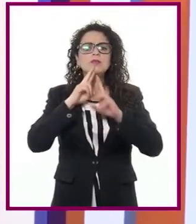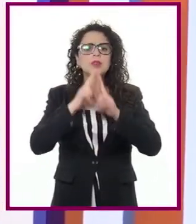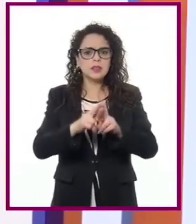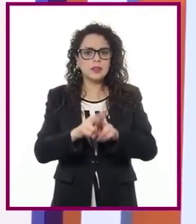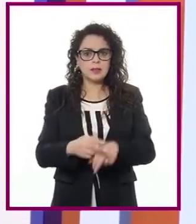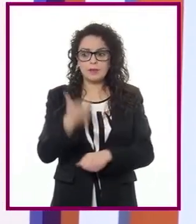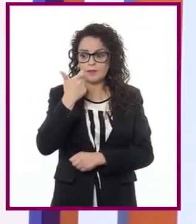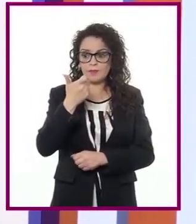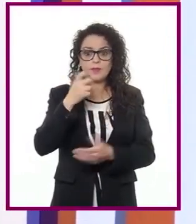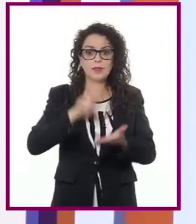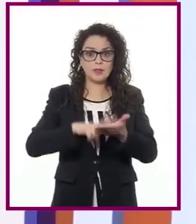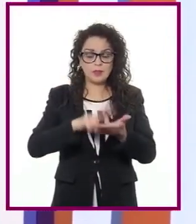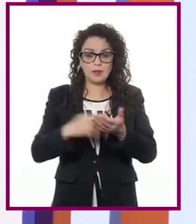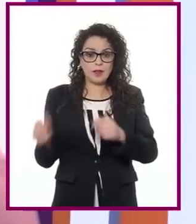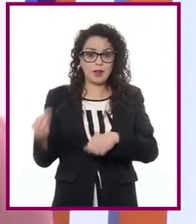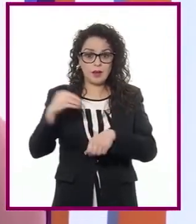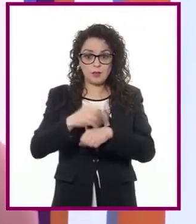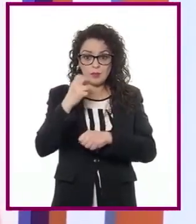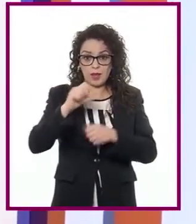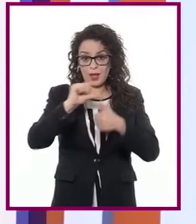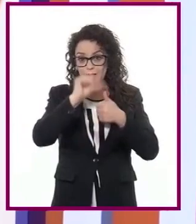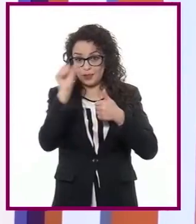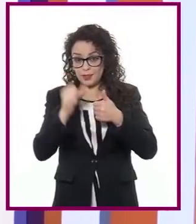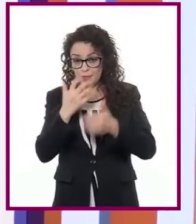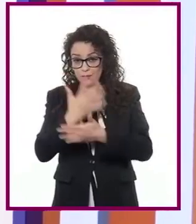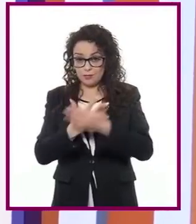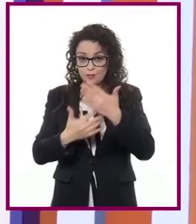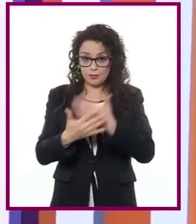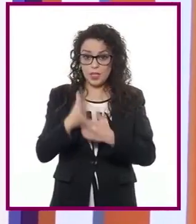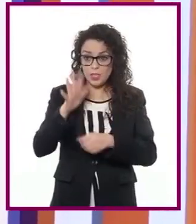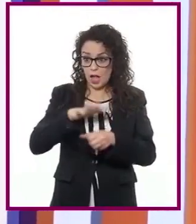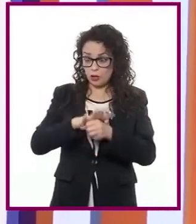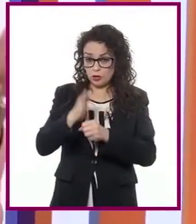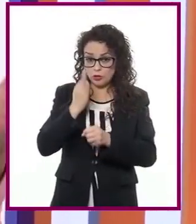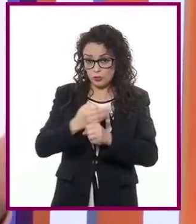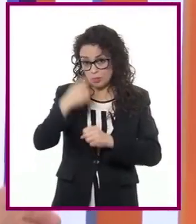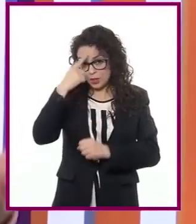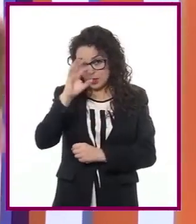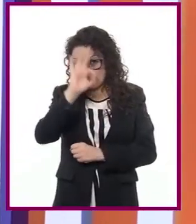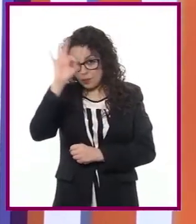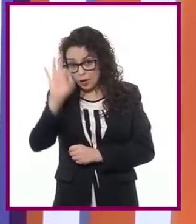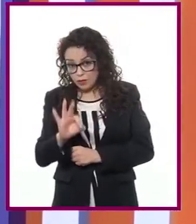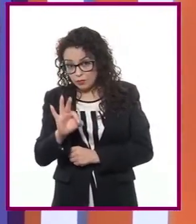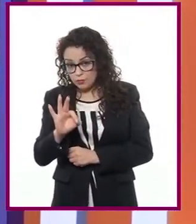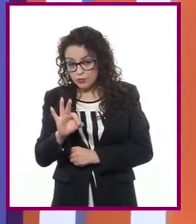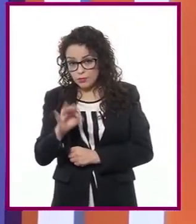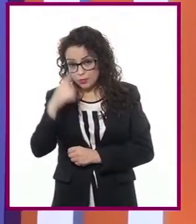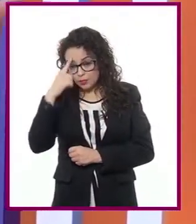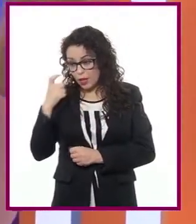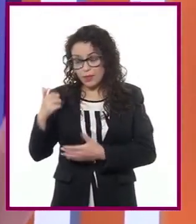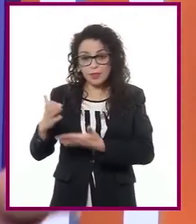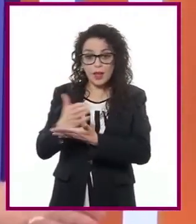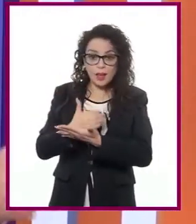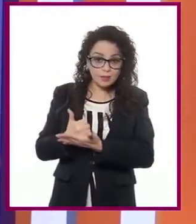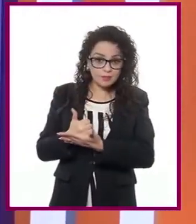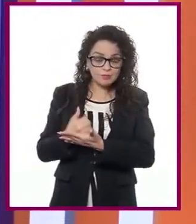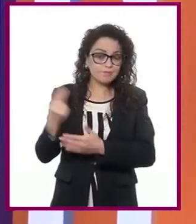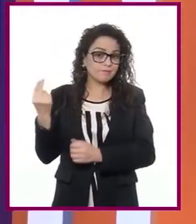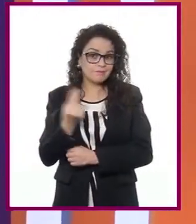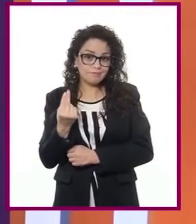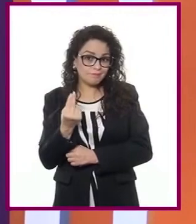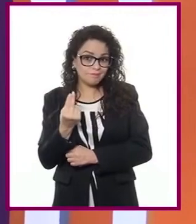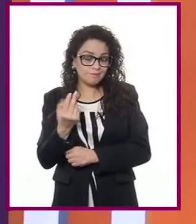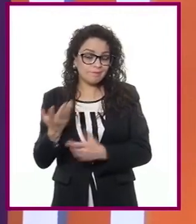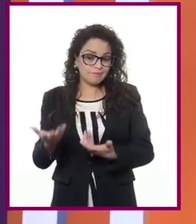precio establecido por el artesano no sería suficiente para cubrir el porcentaje de recuperación que requiere. Y como vimos,